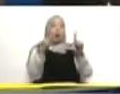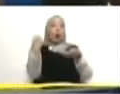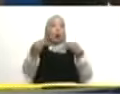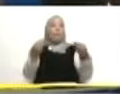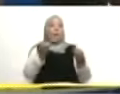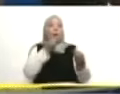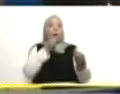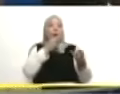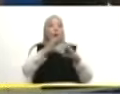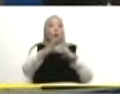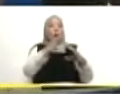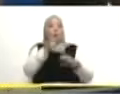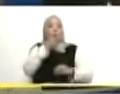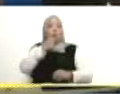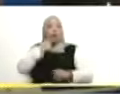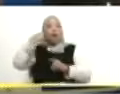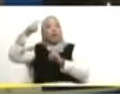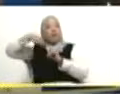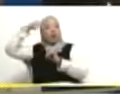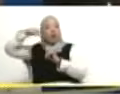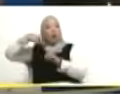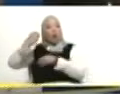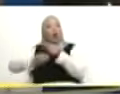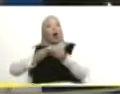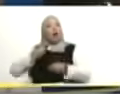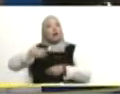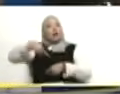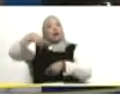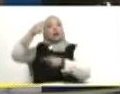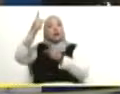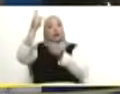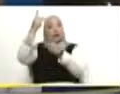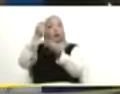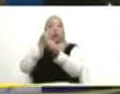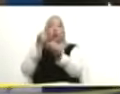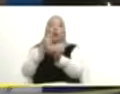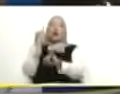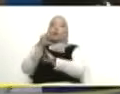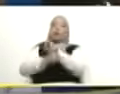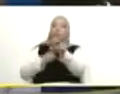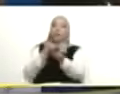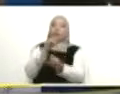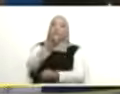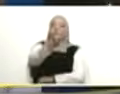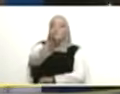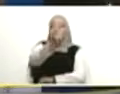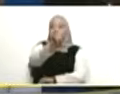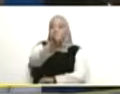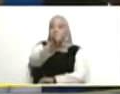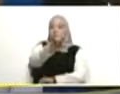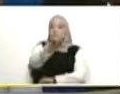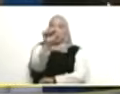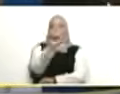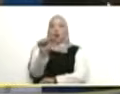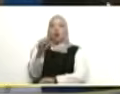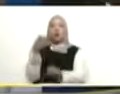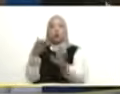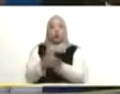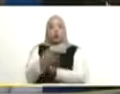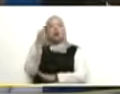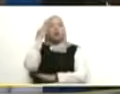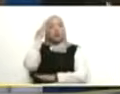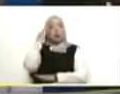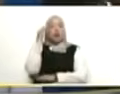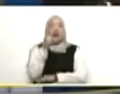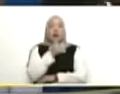hacen, ¿verdad? En TikTok, en Instagram. En estos días apareció Zuckerberg. ¿Ustedes saben quién es